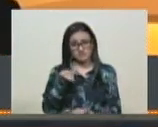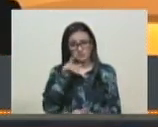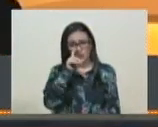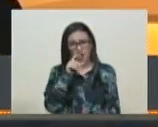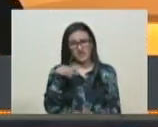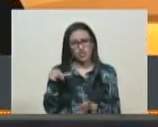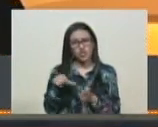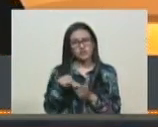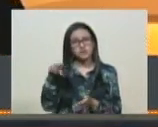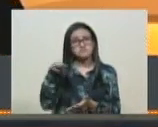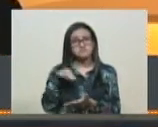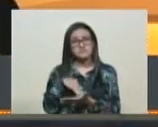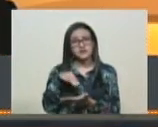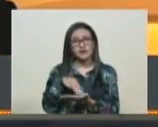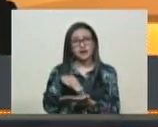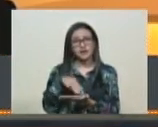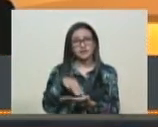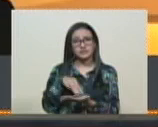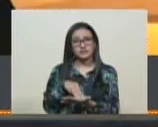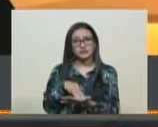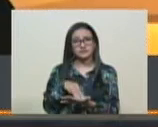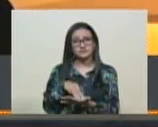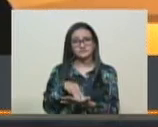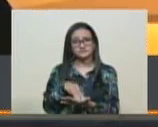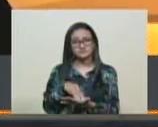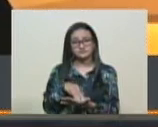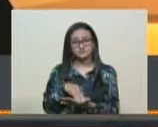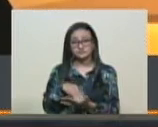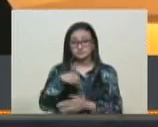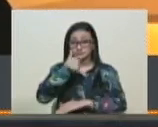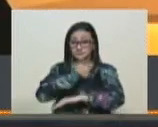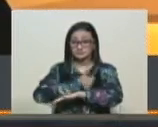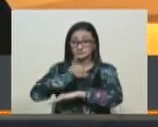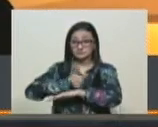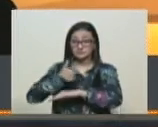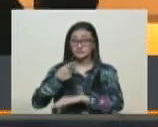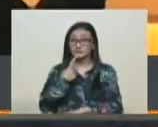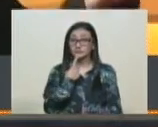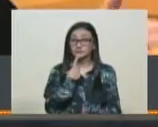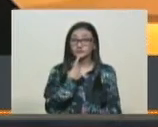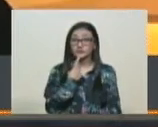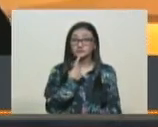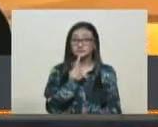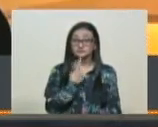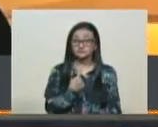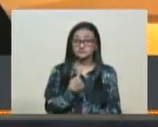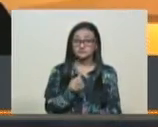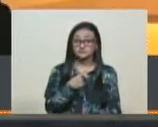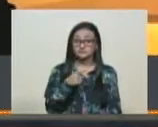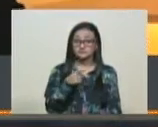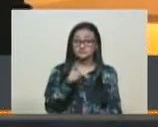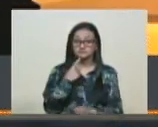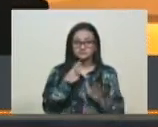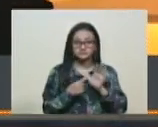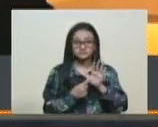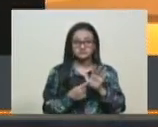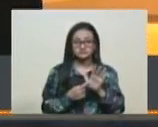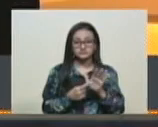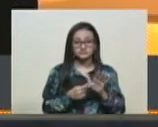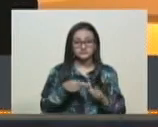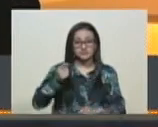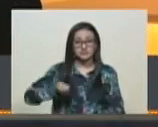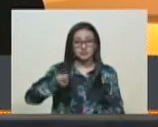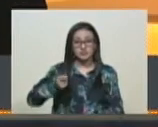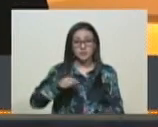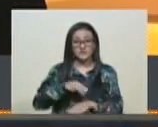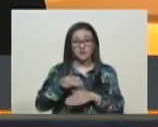Estado Miranda, nos decían las autoridades que ellos presentaban a los violentos al Ministerio Público y